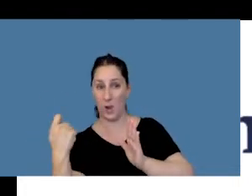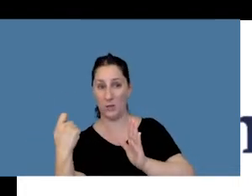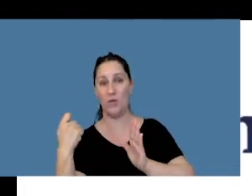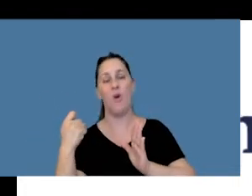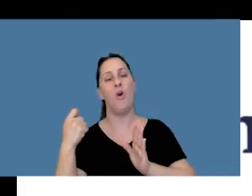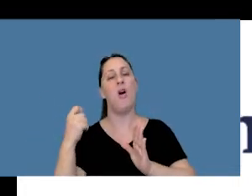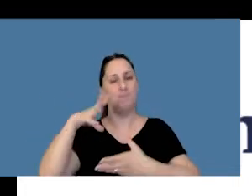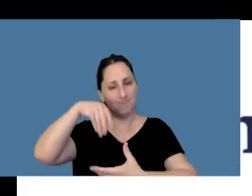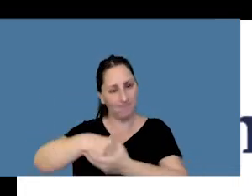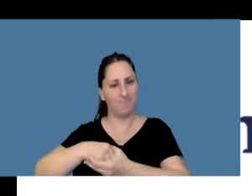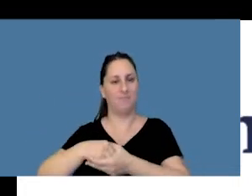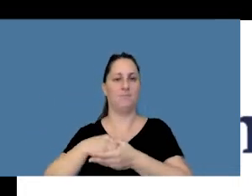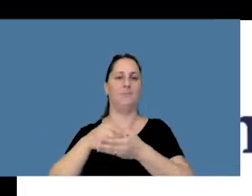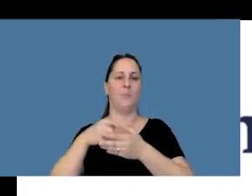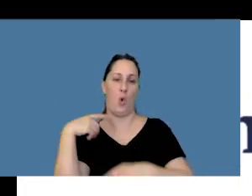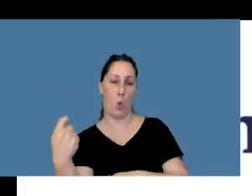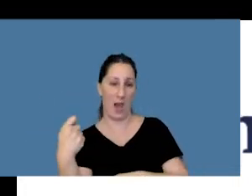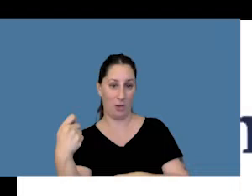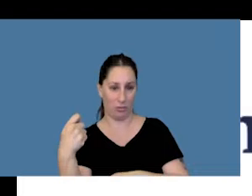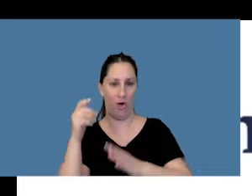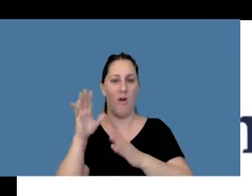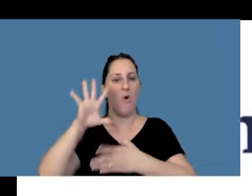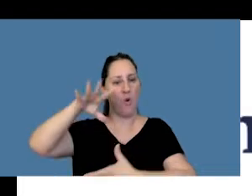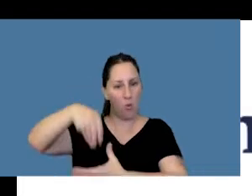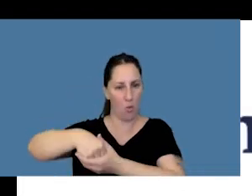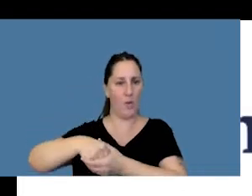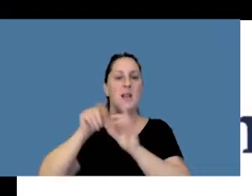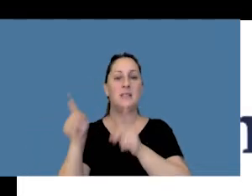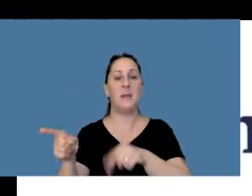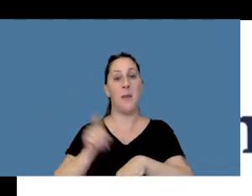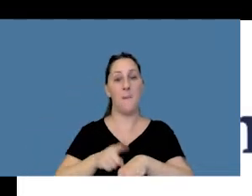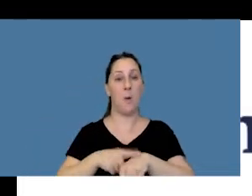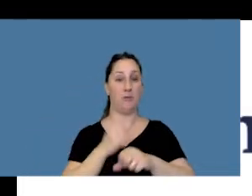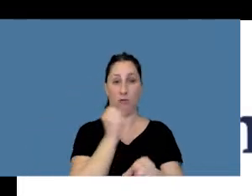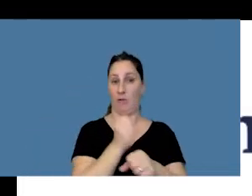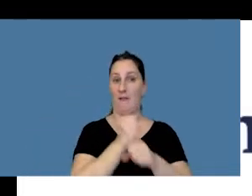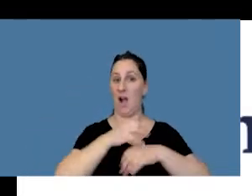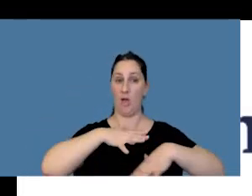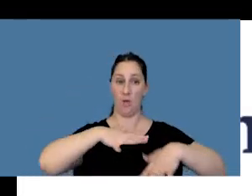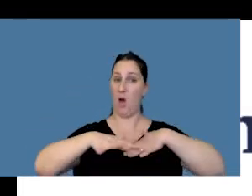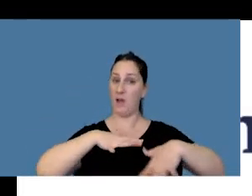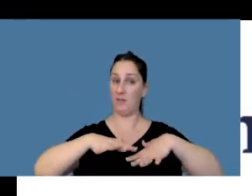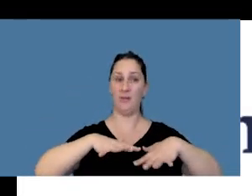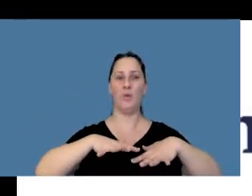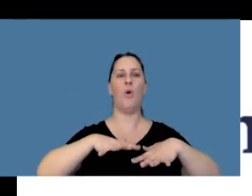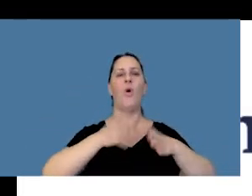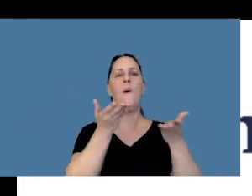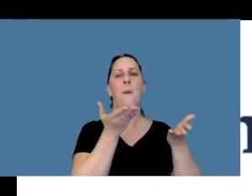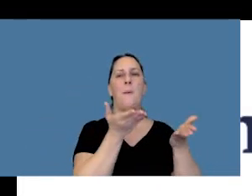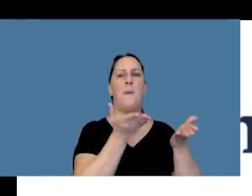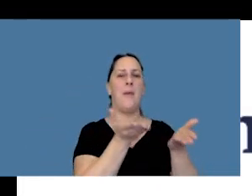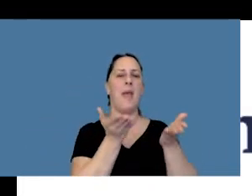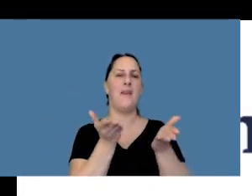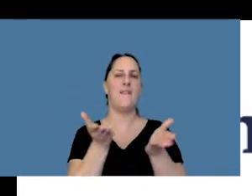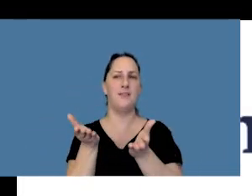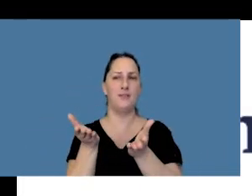cuanto a la prestación previsional, pero también va a gozar, mientras esté en actividad, de los beneficios de